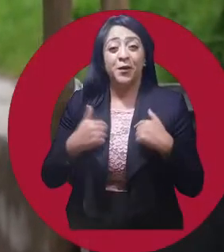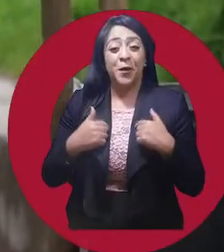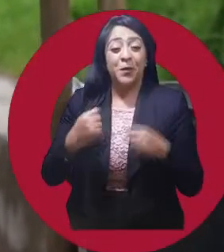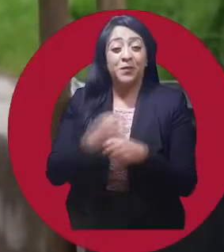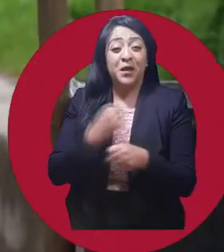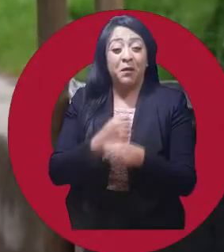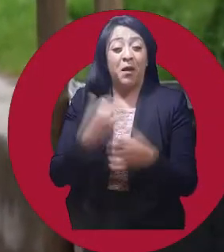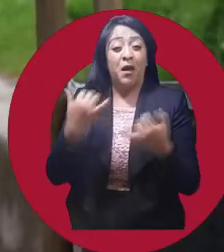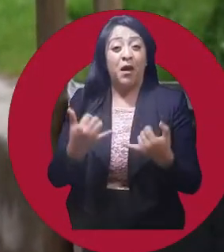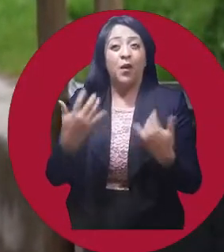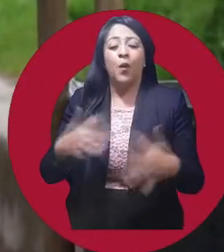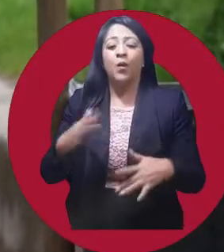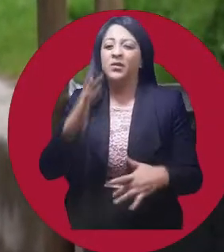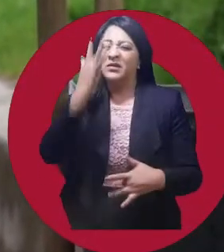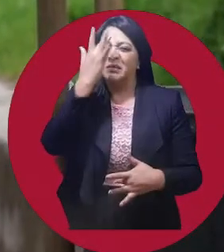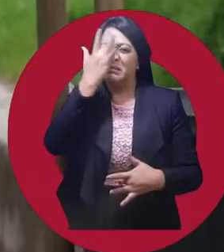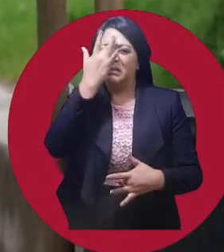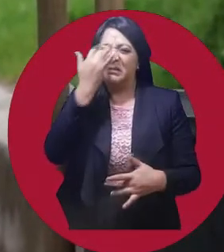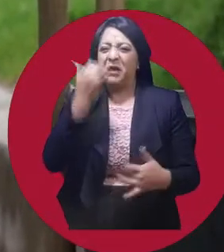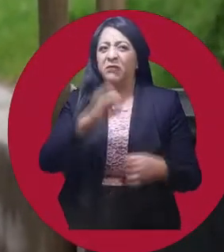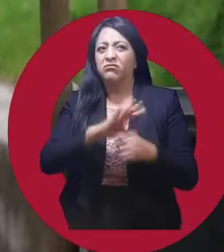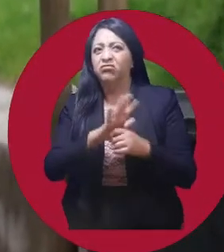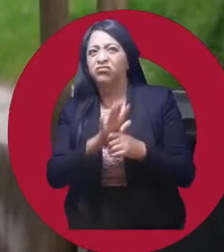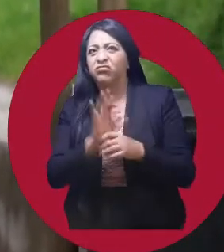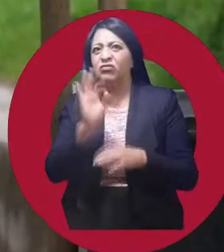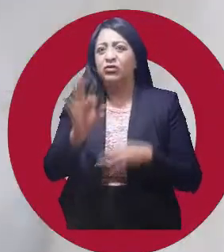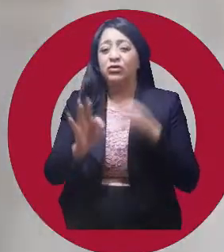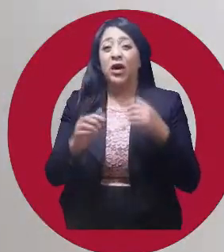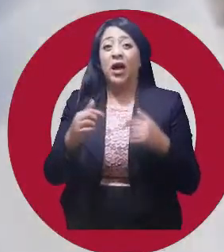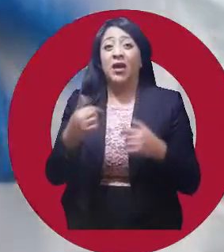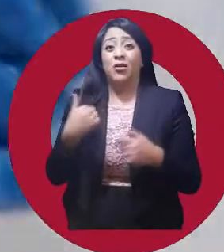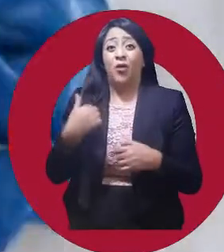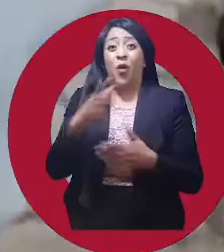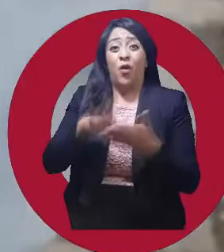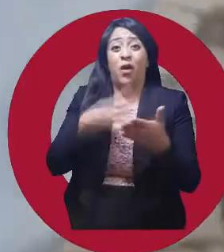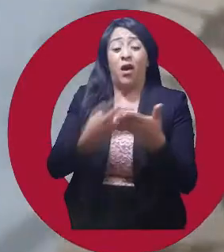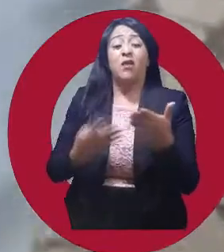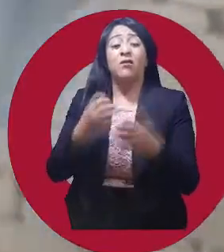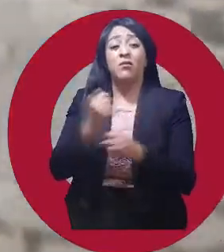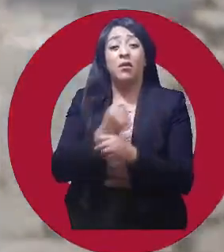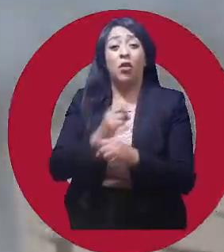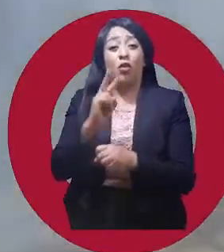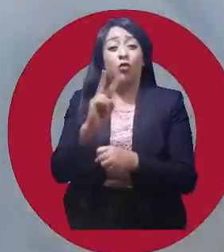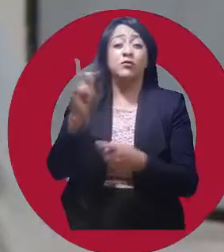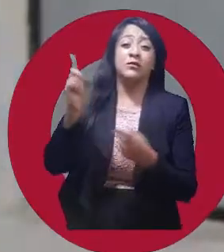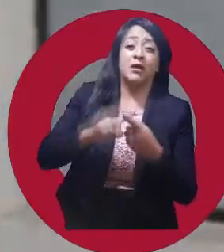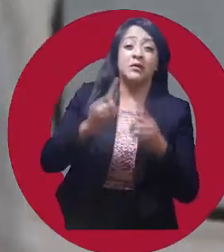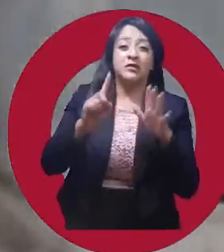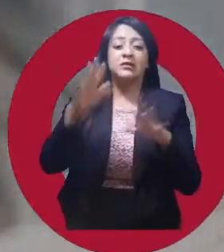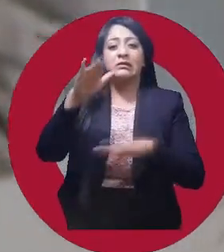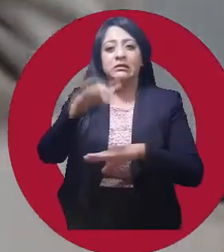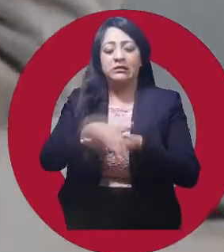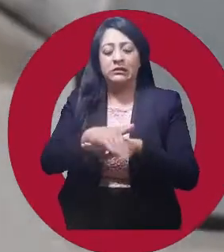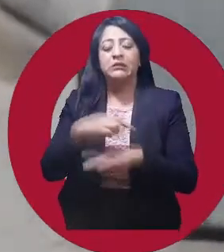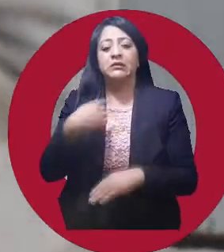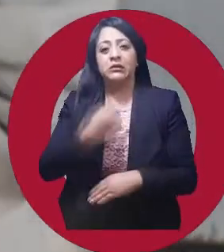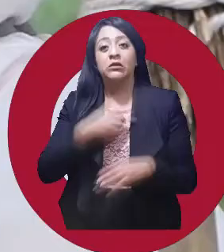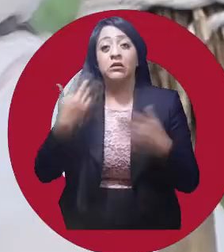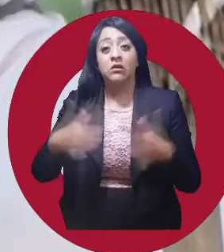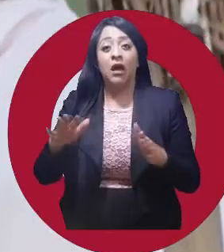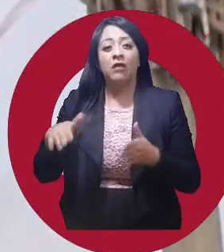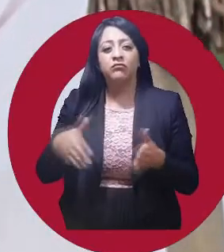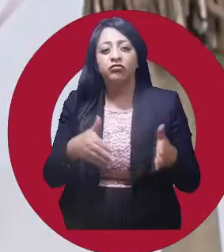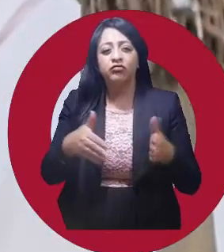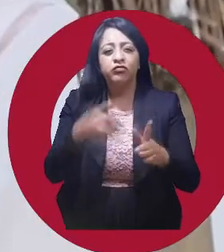Estoy trabajando ahorita por esta enfermedad que estamos trabajando de 2 a 6 de la tarde, estamos trabajando ahorita. Tenemos una